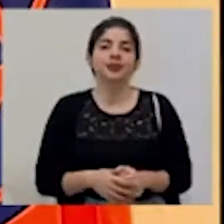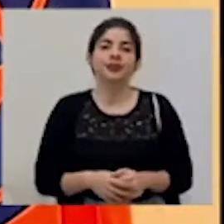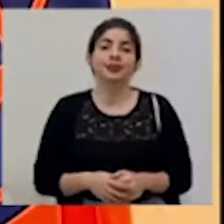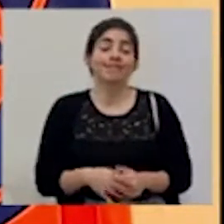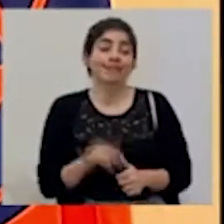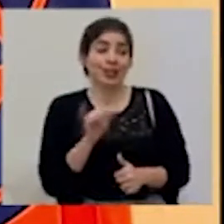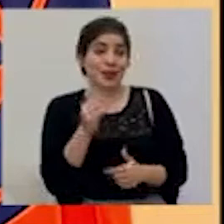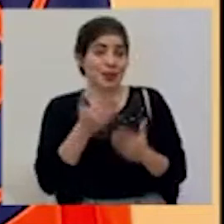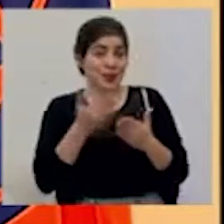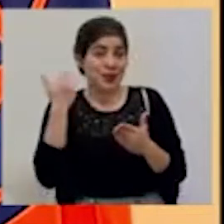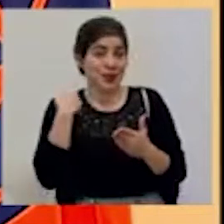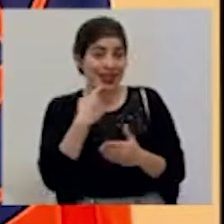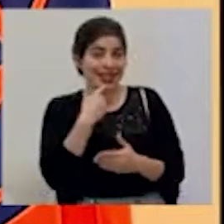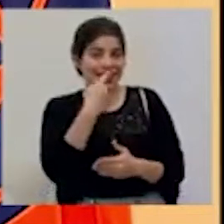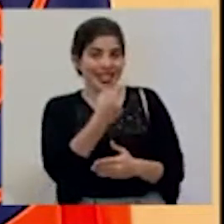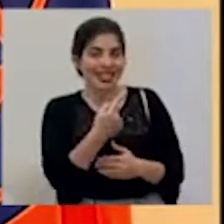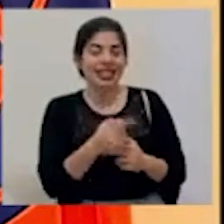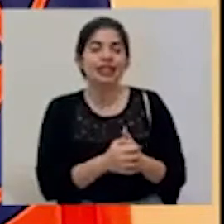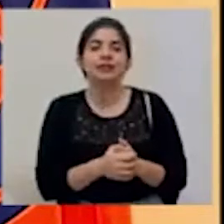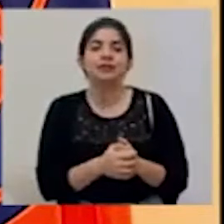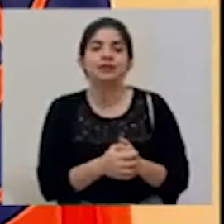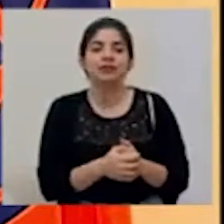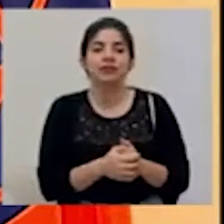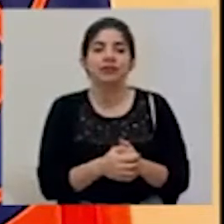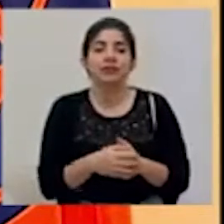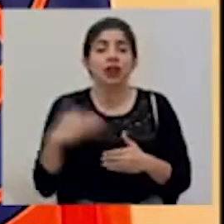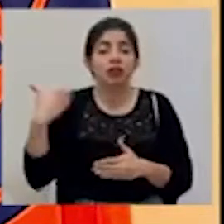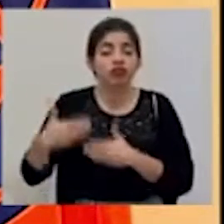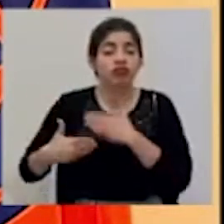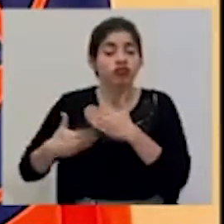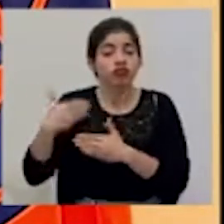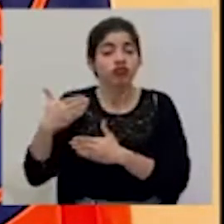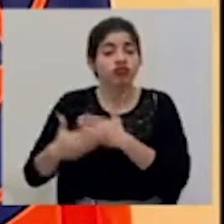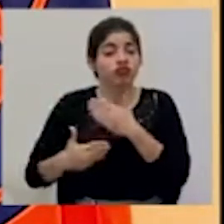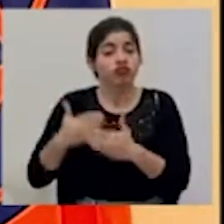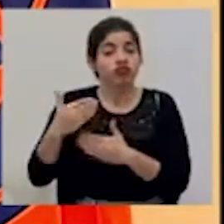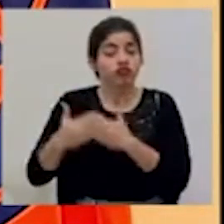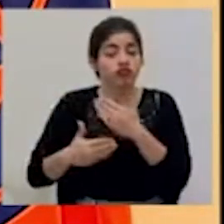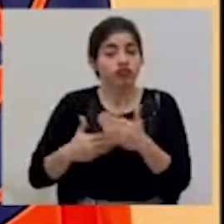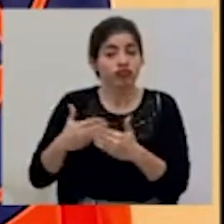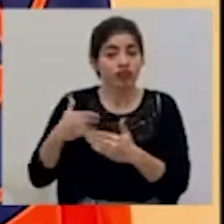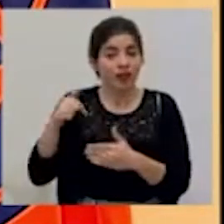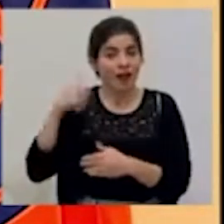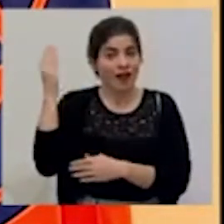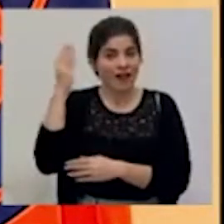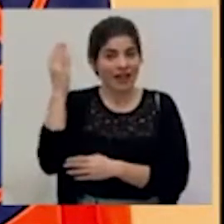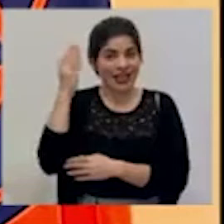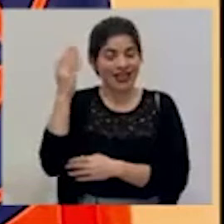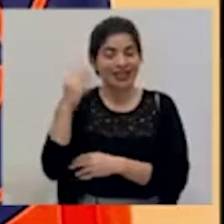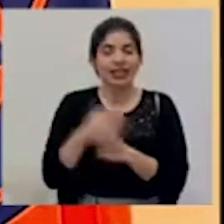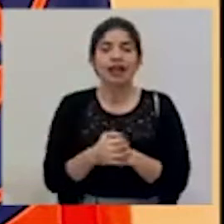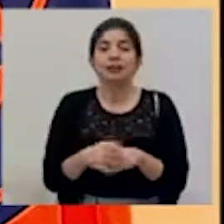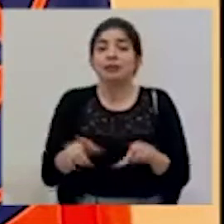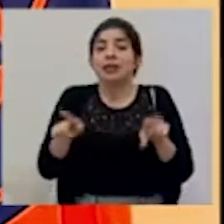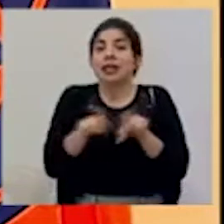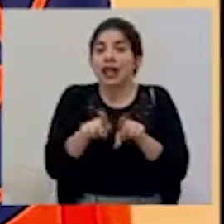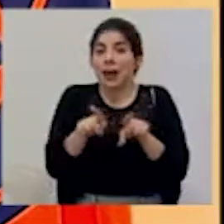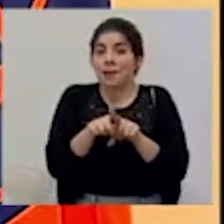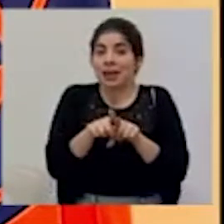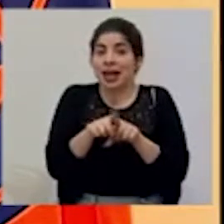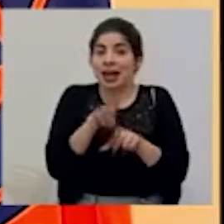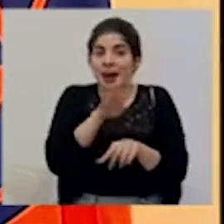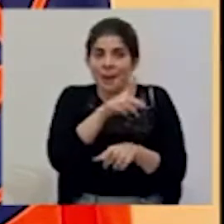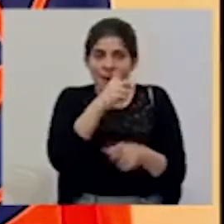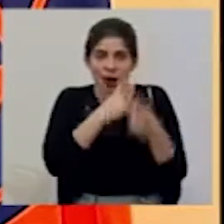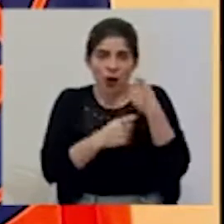Como yo mencioné, durante el desarrollo de la conferencia y también en las